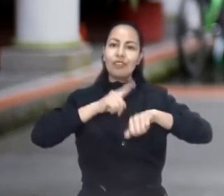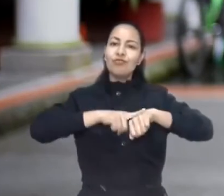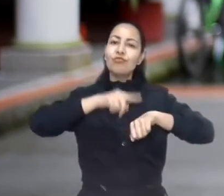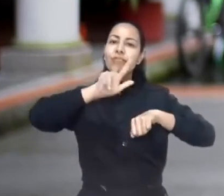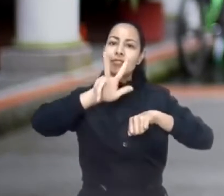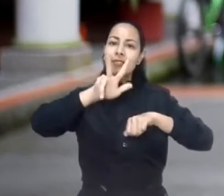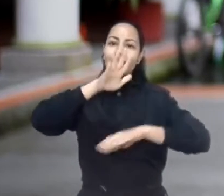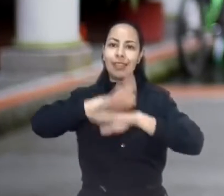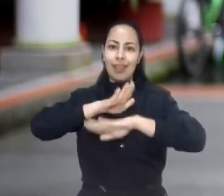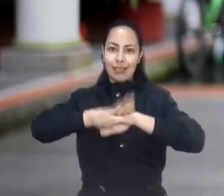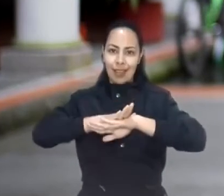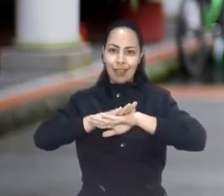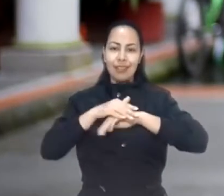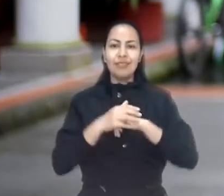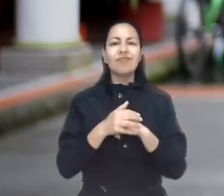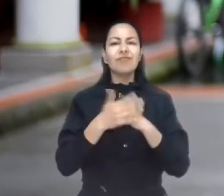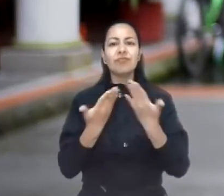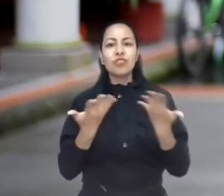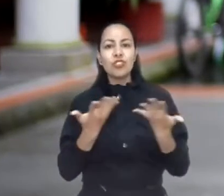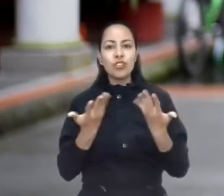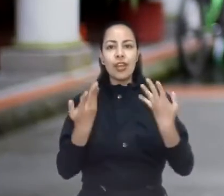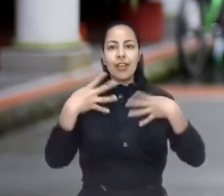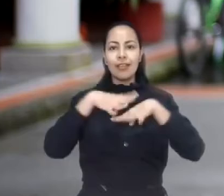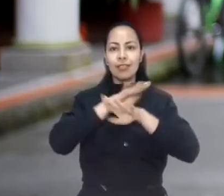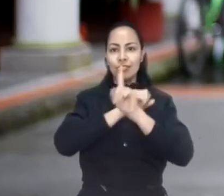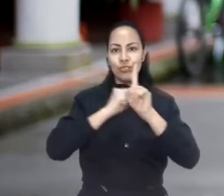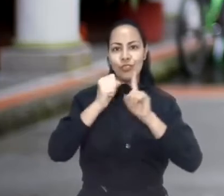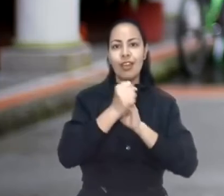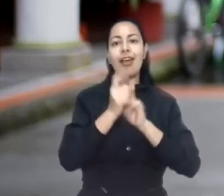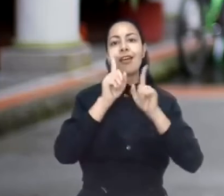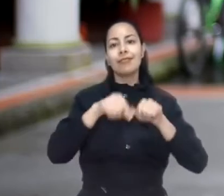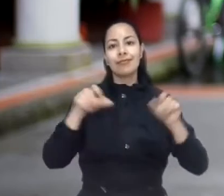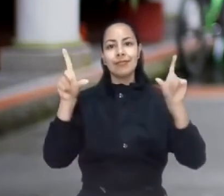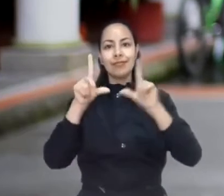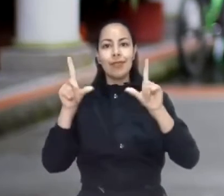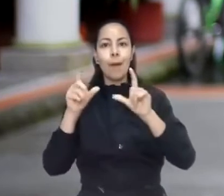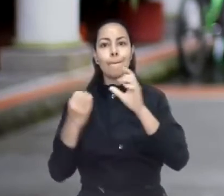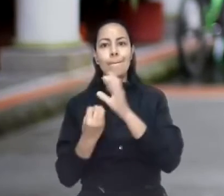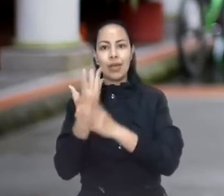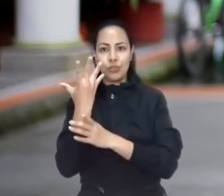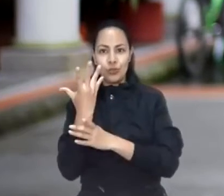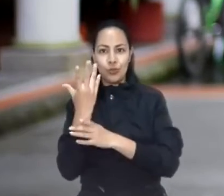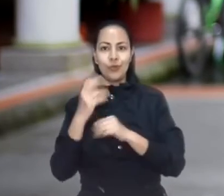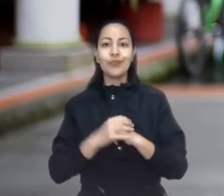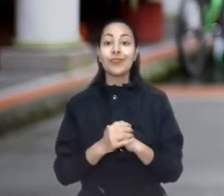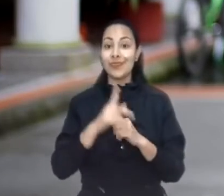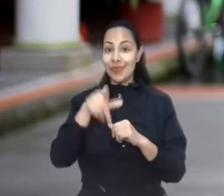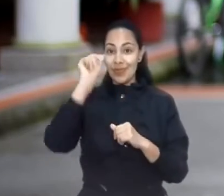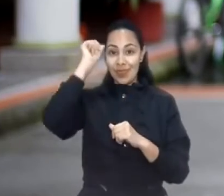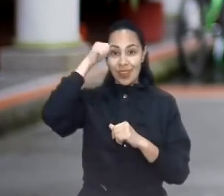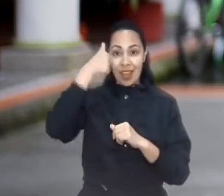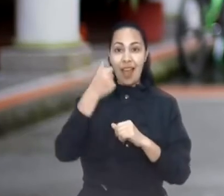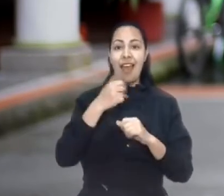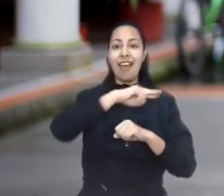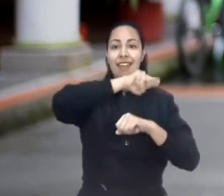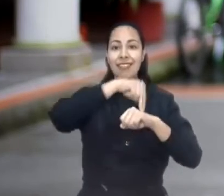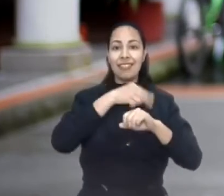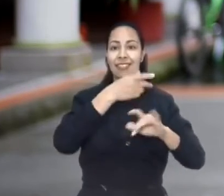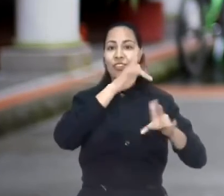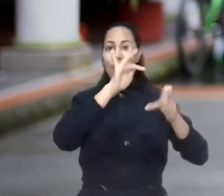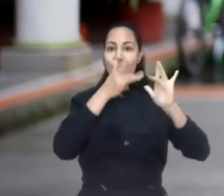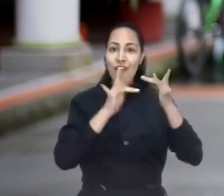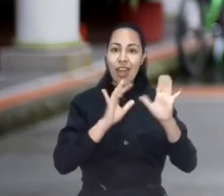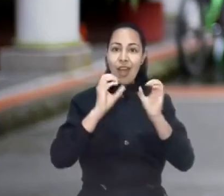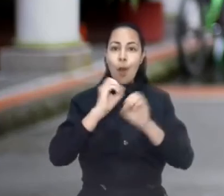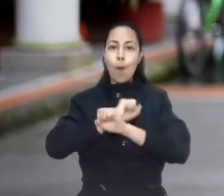de diciembre a partir de las 3 de la tarde, a través de nuestras redes sociales y el canal Telepasto. Y recuerda,